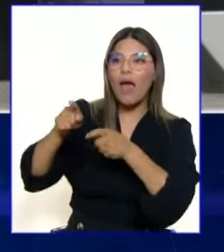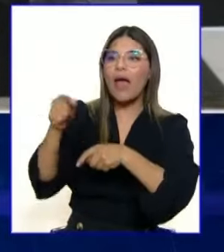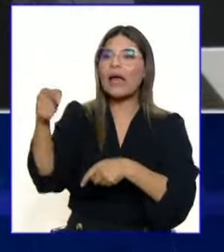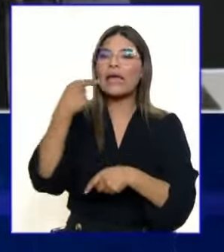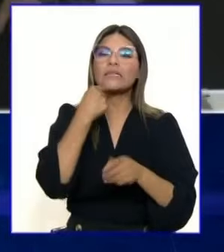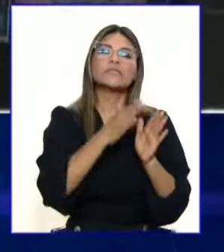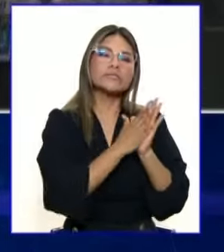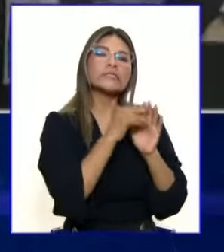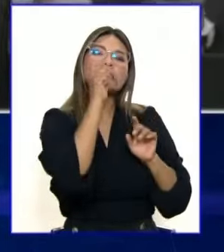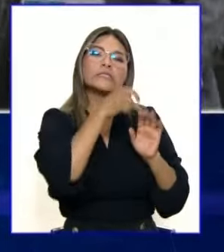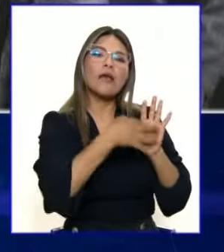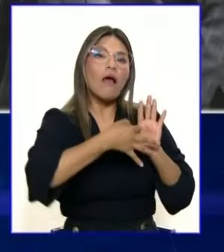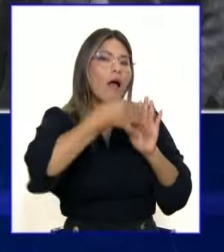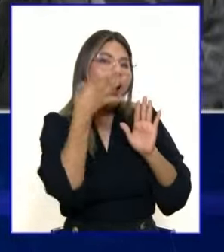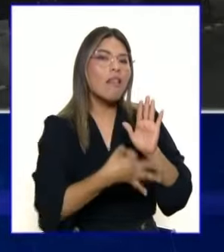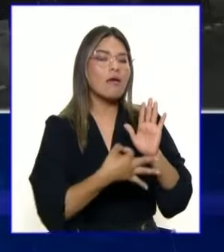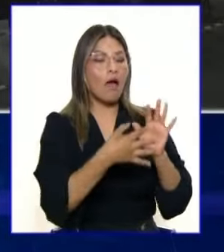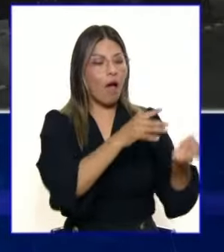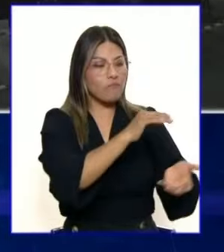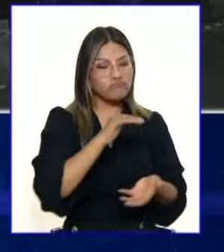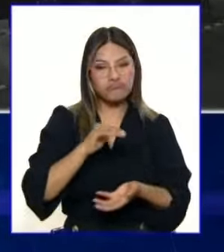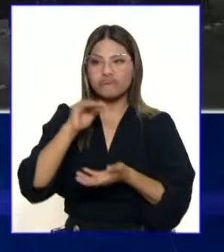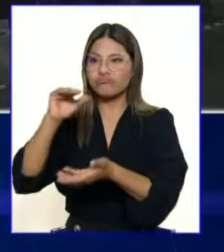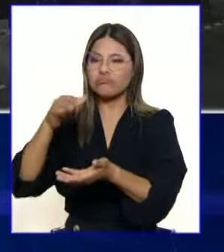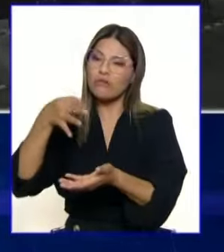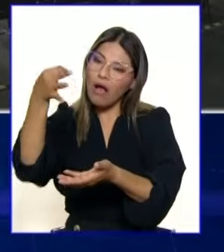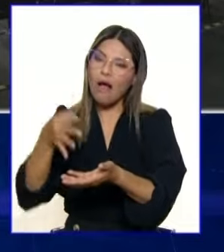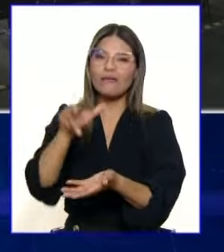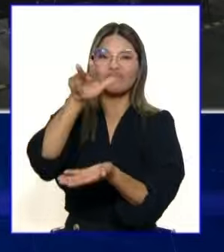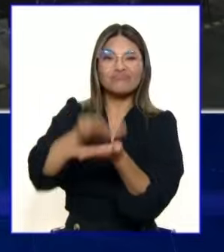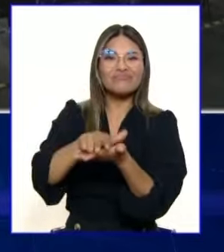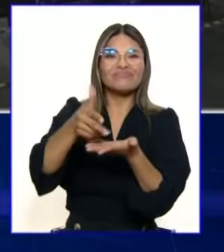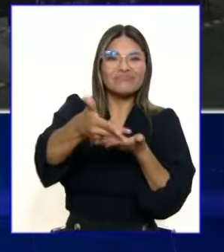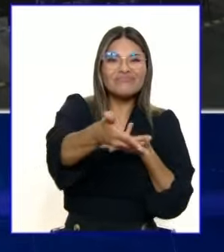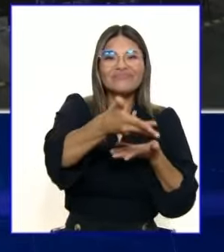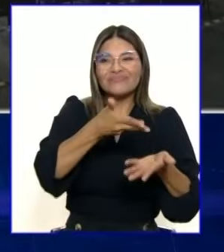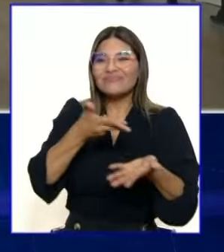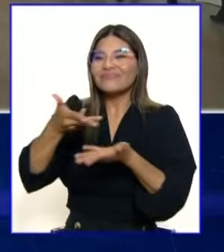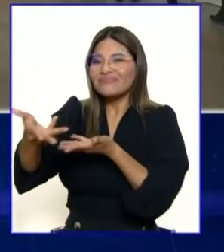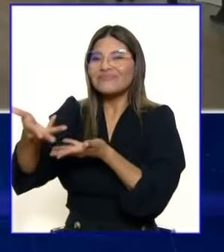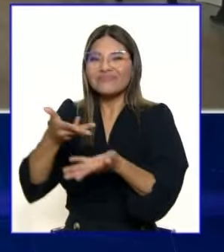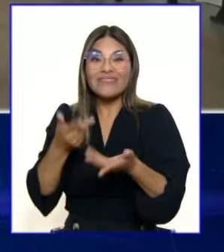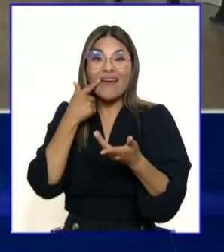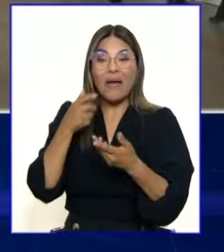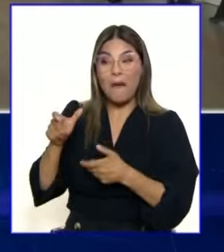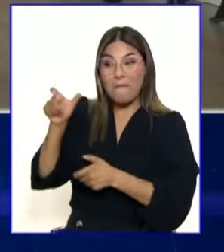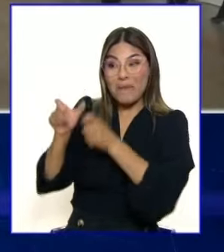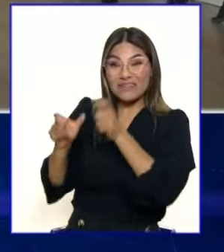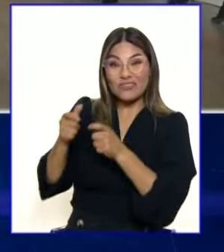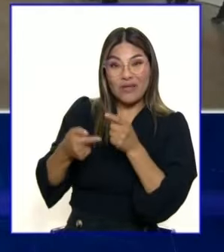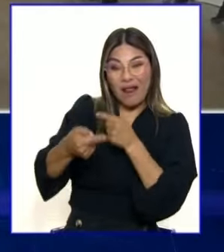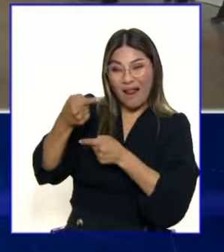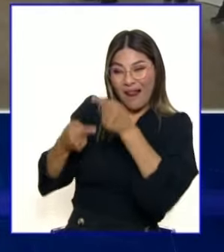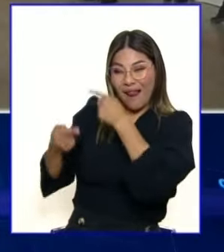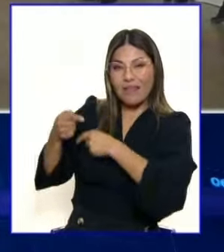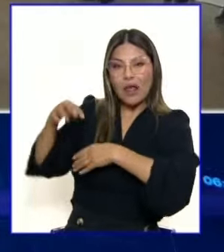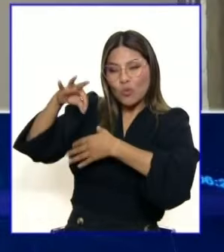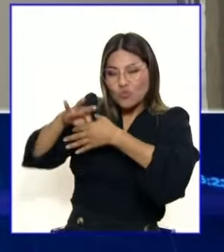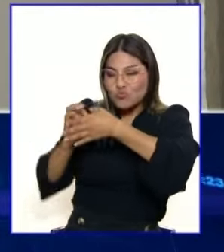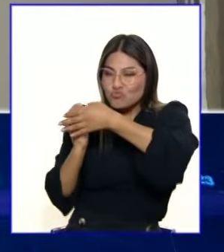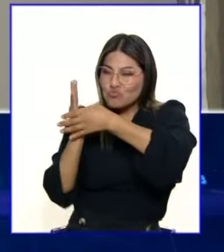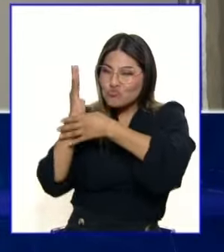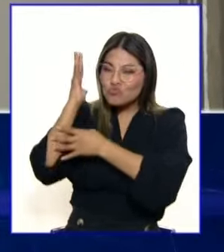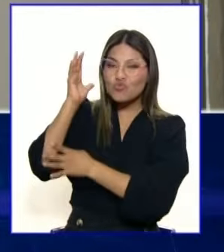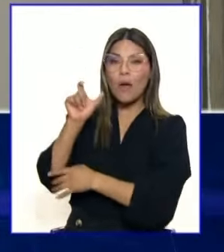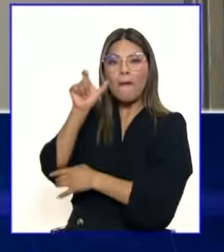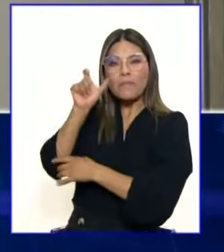qué tipo de calidades tenemos que generar. Y esto va decantando, cascadeando al productor, a la PYME, que es el corazón de la economía peruana,